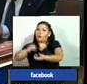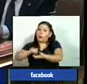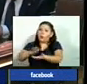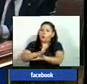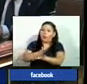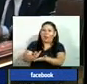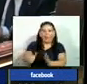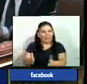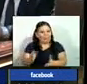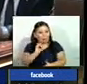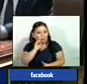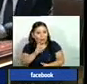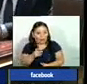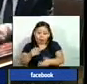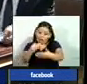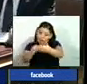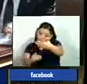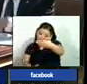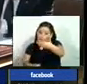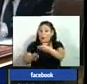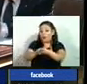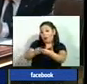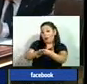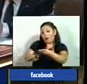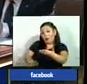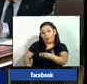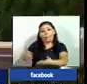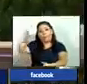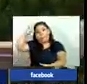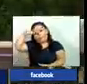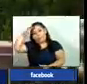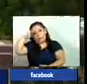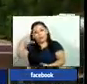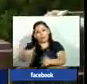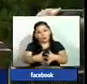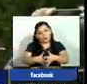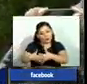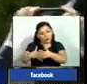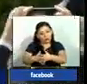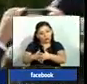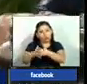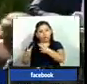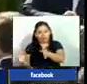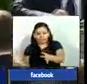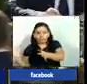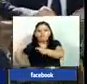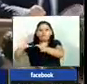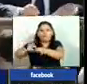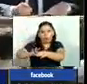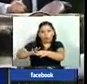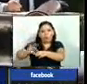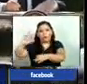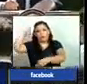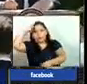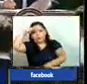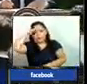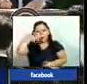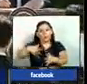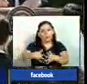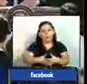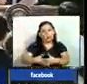decía la declaratoria que firmaron los dos mandatarios de México y Estados Unidos la relación entre Estados Unidos y México